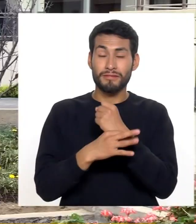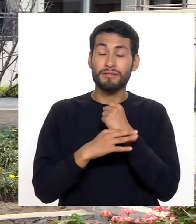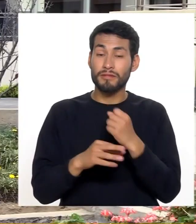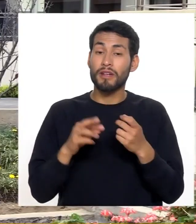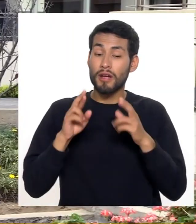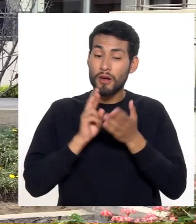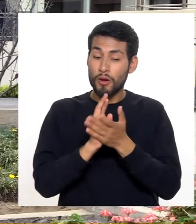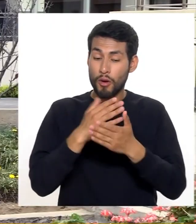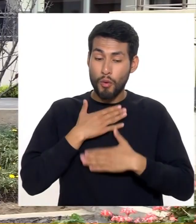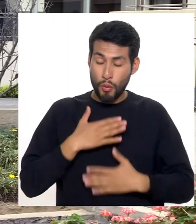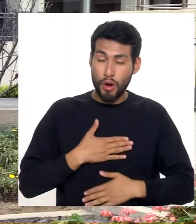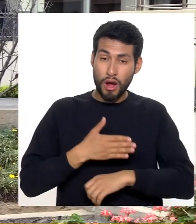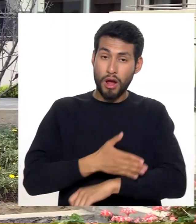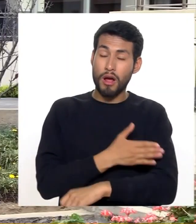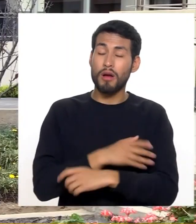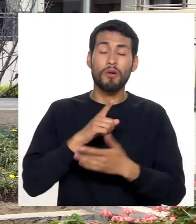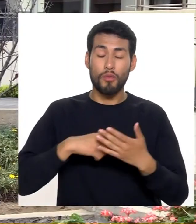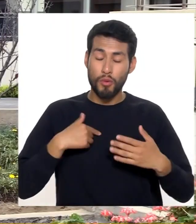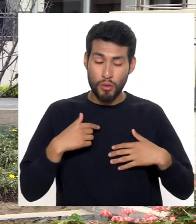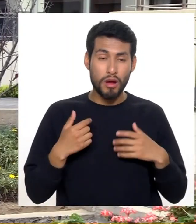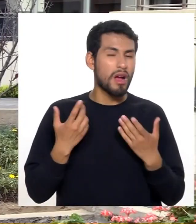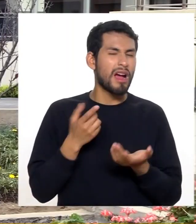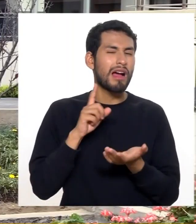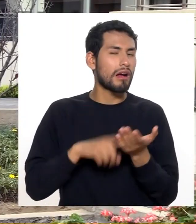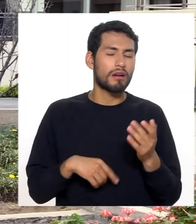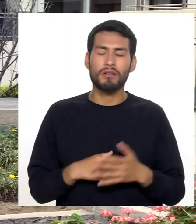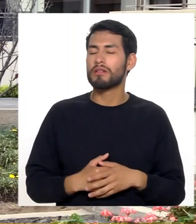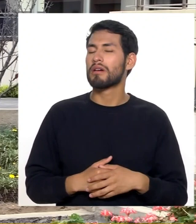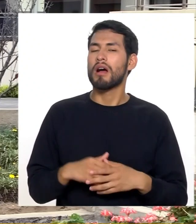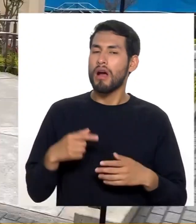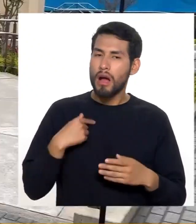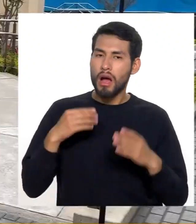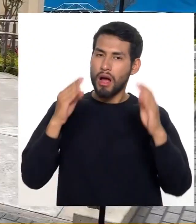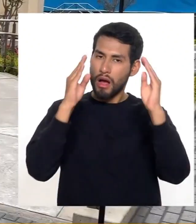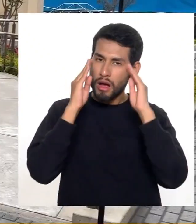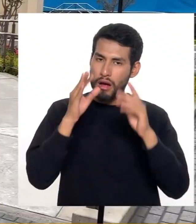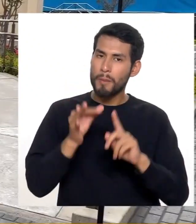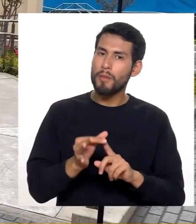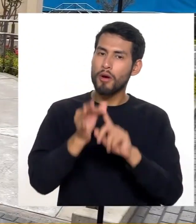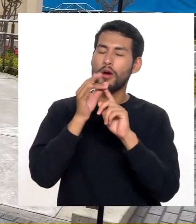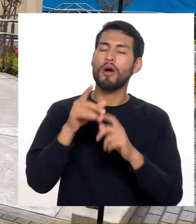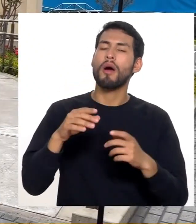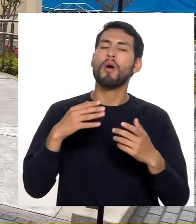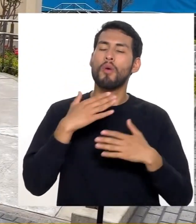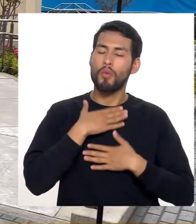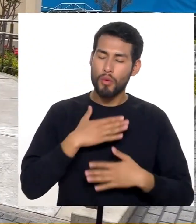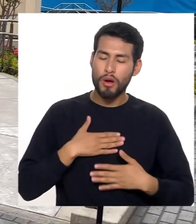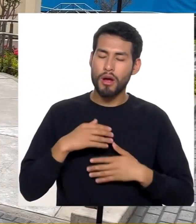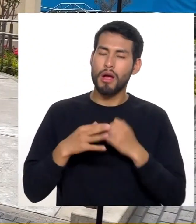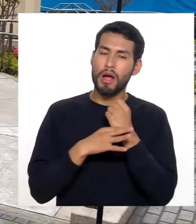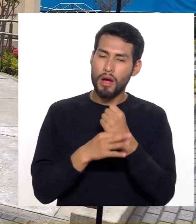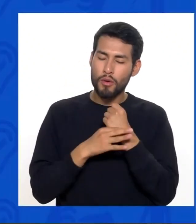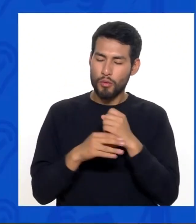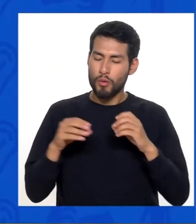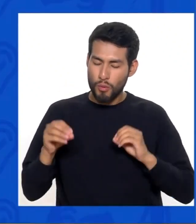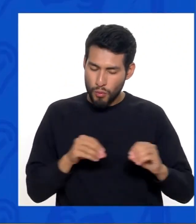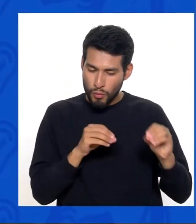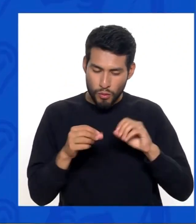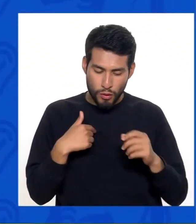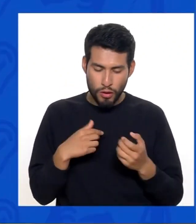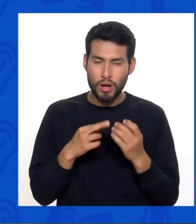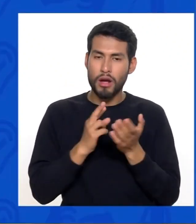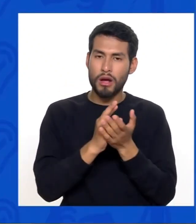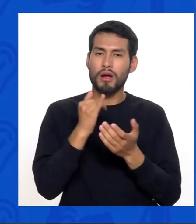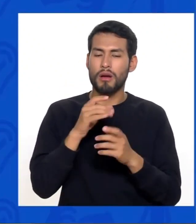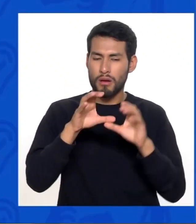El médico rehabilitador, como parte de nuestra misión como instituto, realiza la atención especializada en medicina de rehabilitación y también